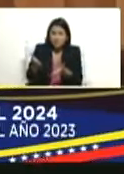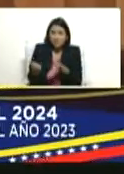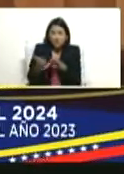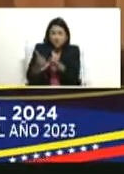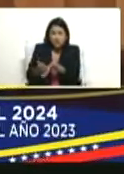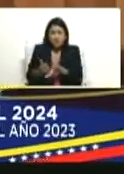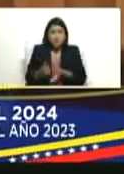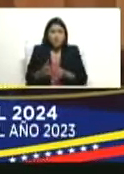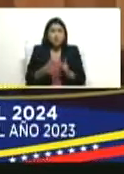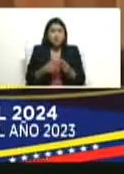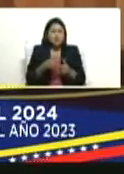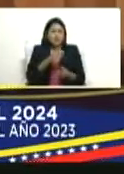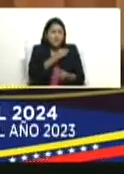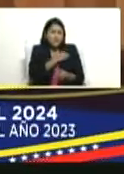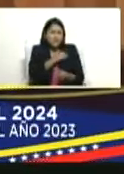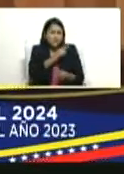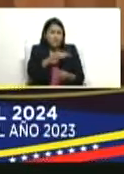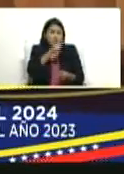Ceballos, un protocolo